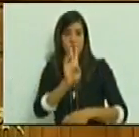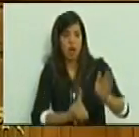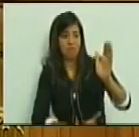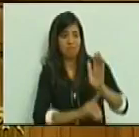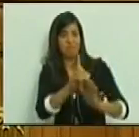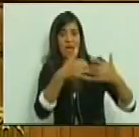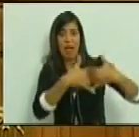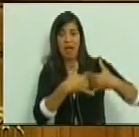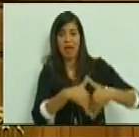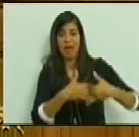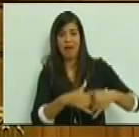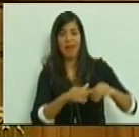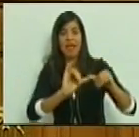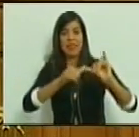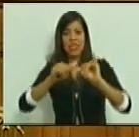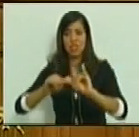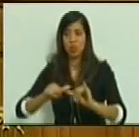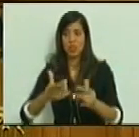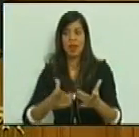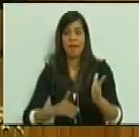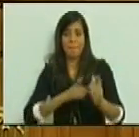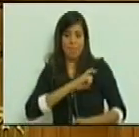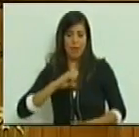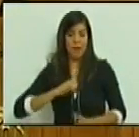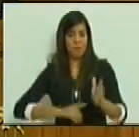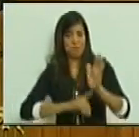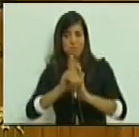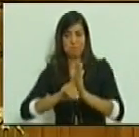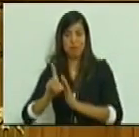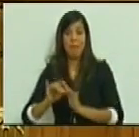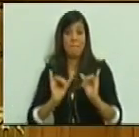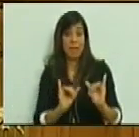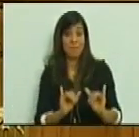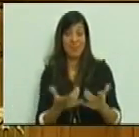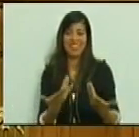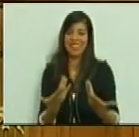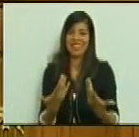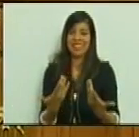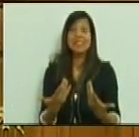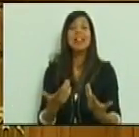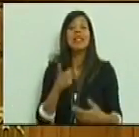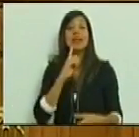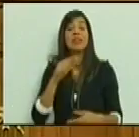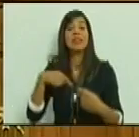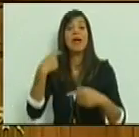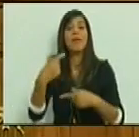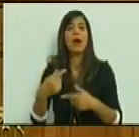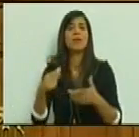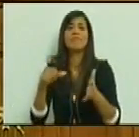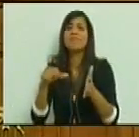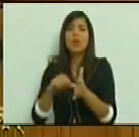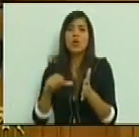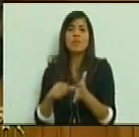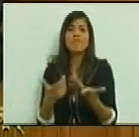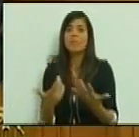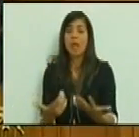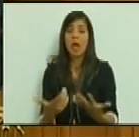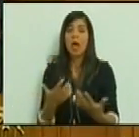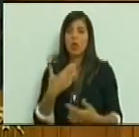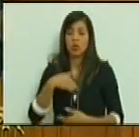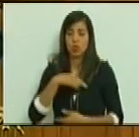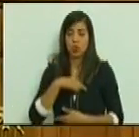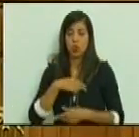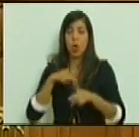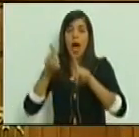hay momento para rescatarlo. Luego, ¿de dónde vienen los insumos? ¿De dónde dependemos nosotros de